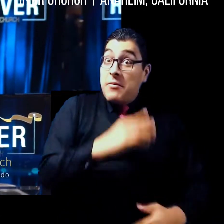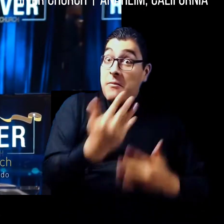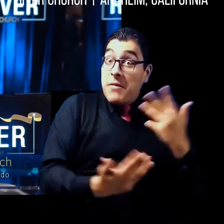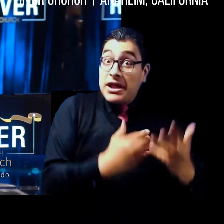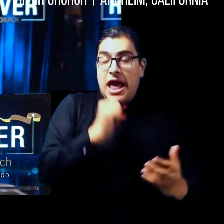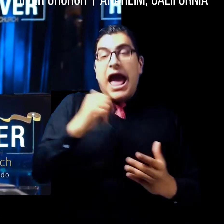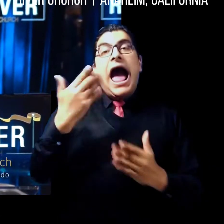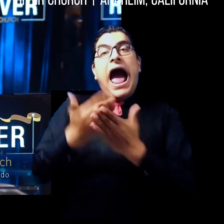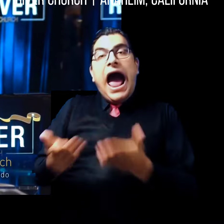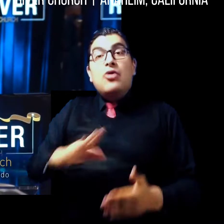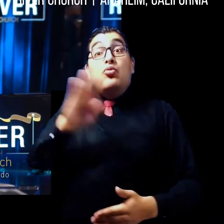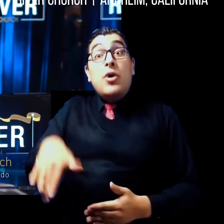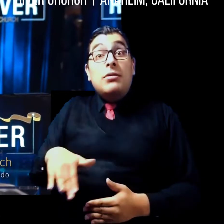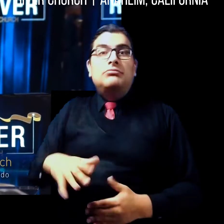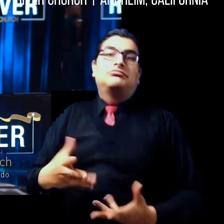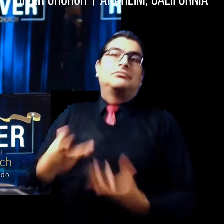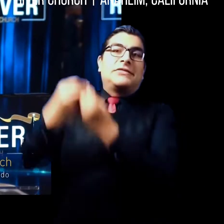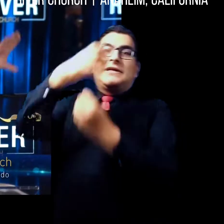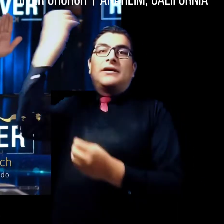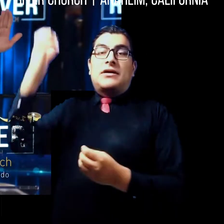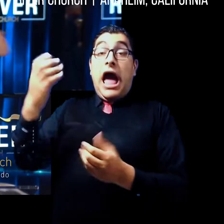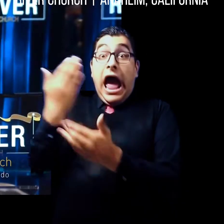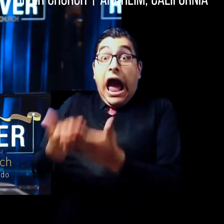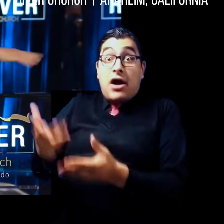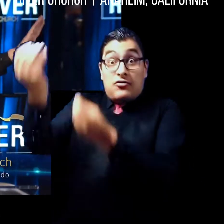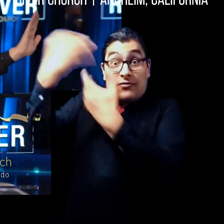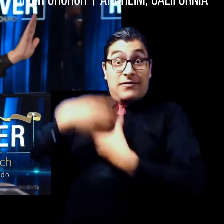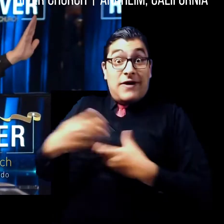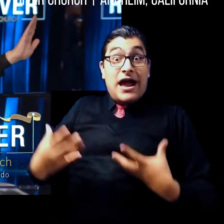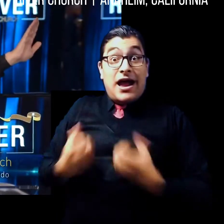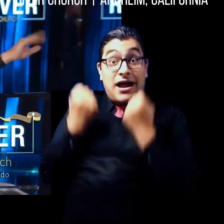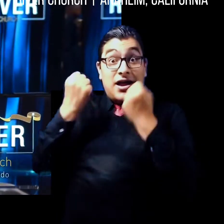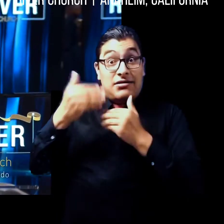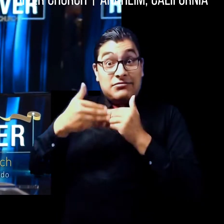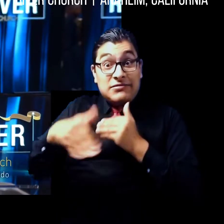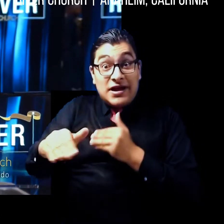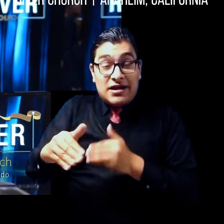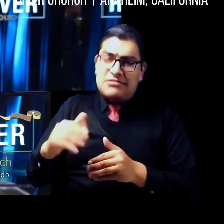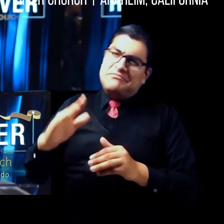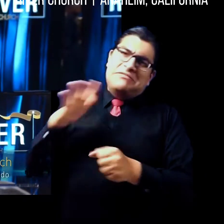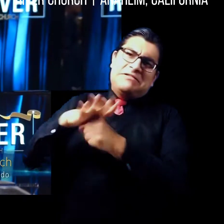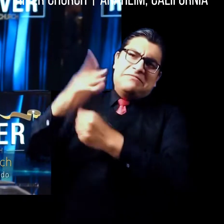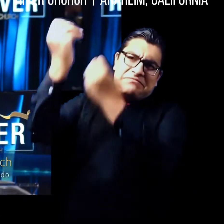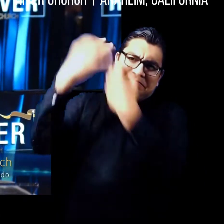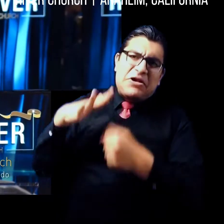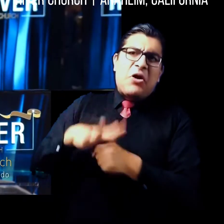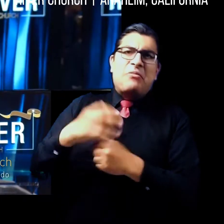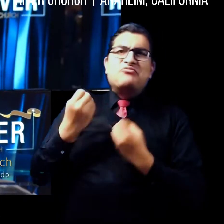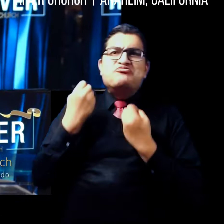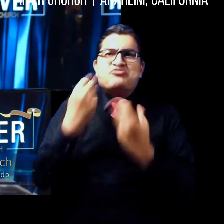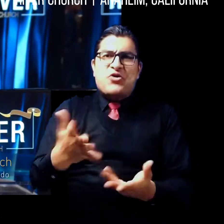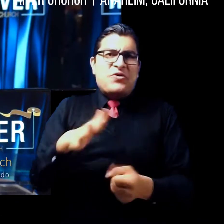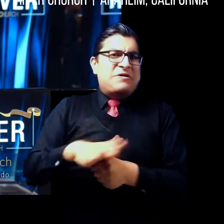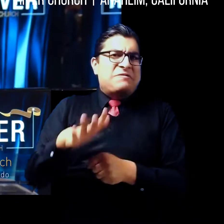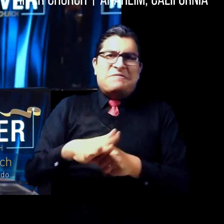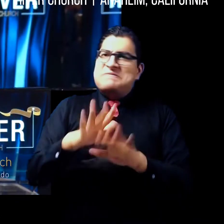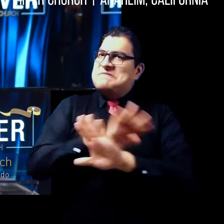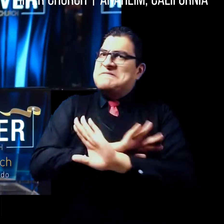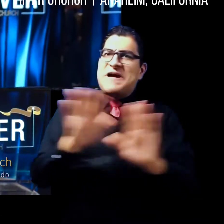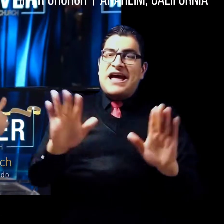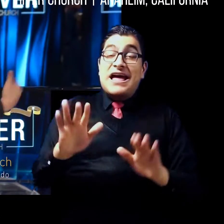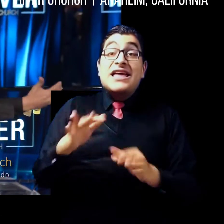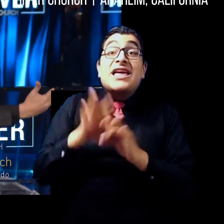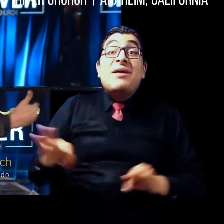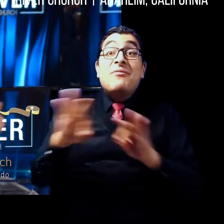vamos al cielo. Lo que pasaba del cielo para acá era extra, era tips, era la propina. Lo importante es